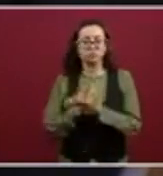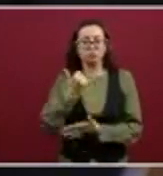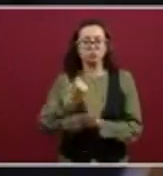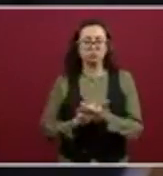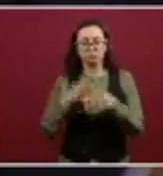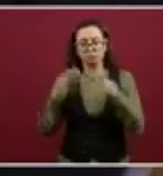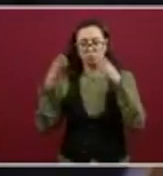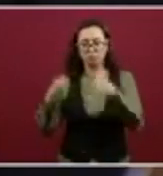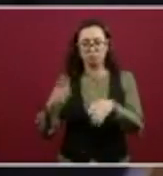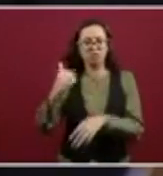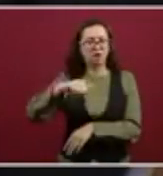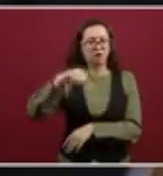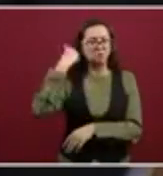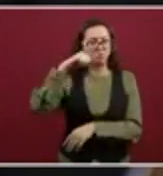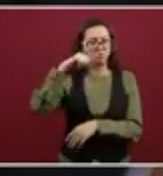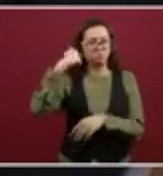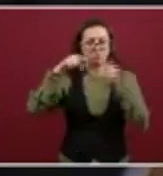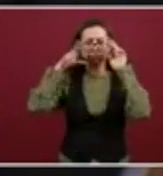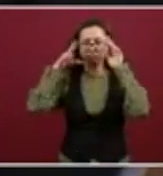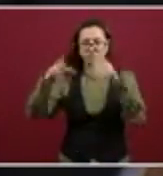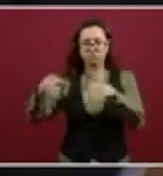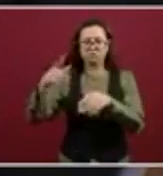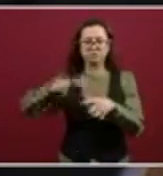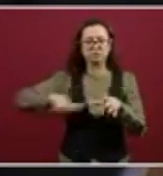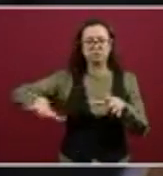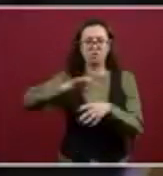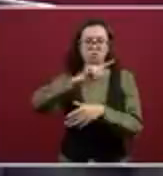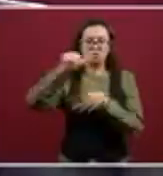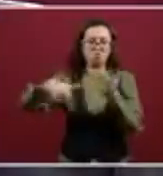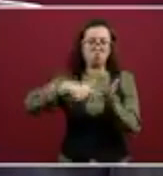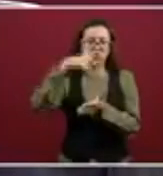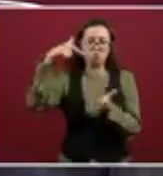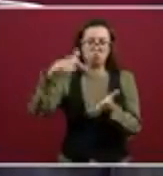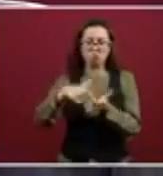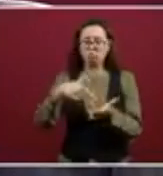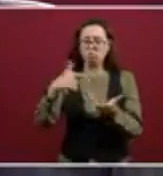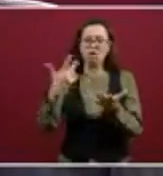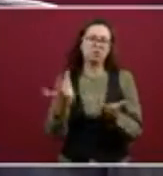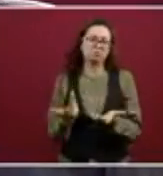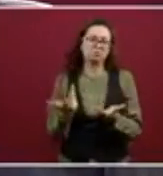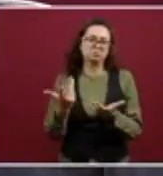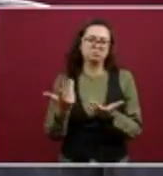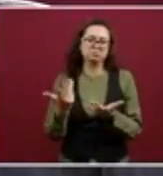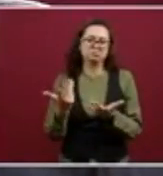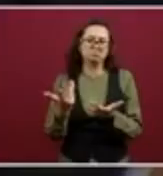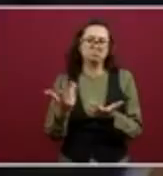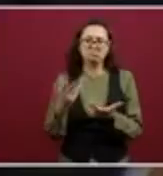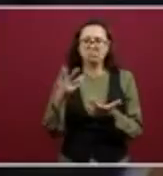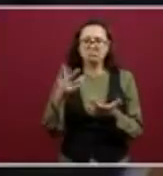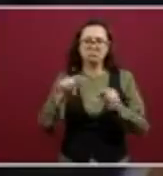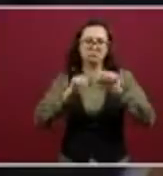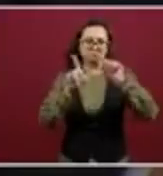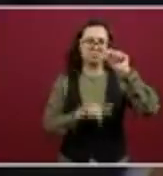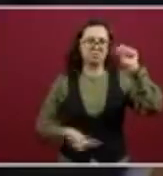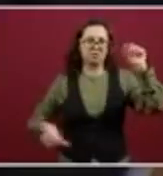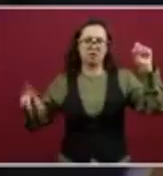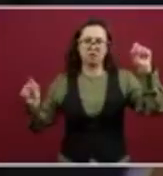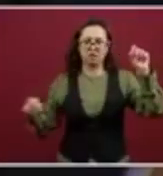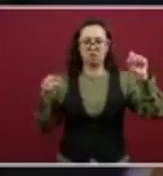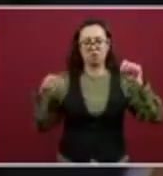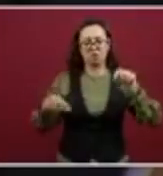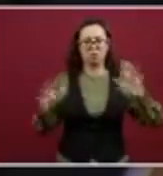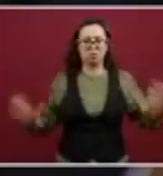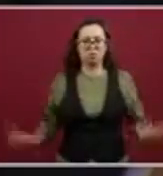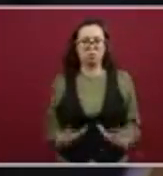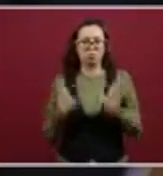marcha para Acapulco, tomando en cuenta que es un destino que le dio proyección a México en los